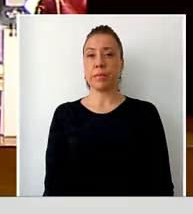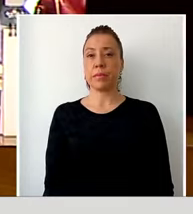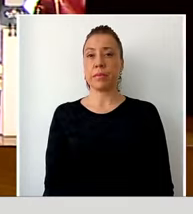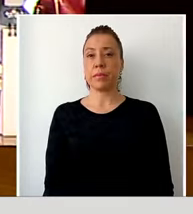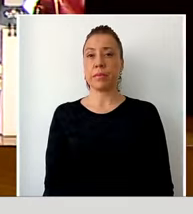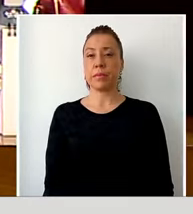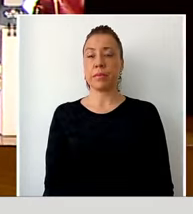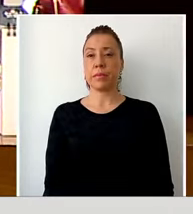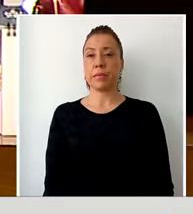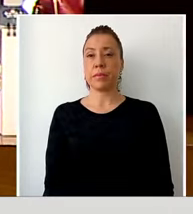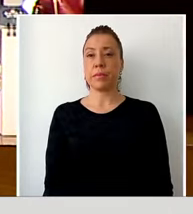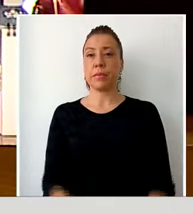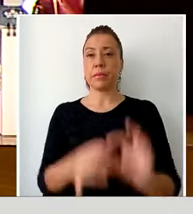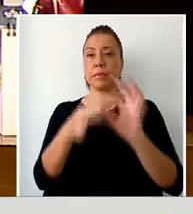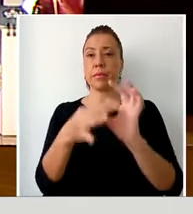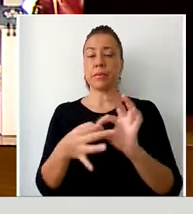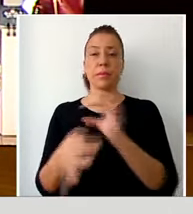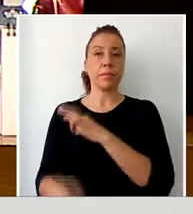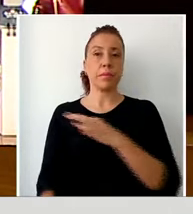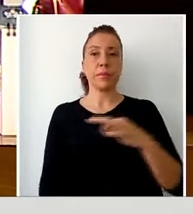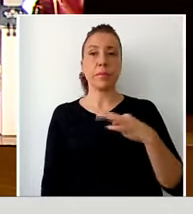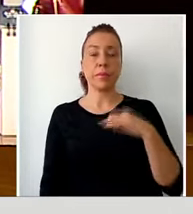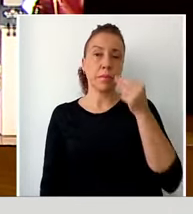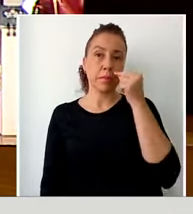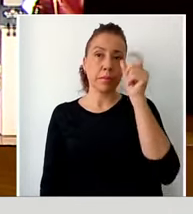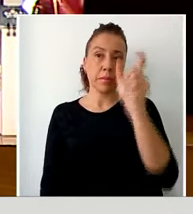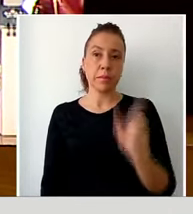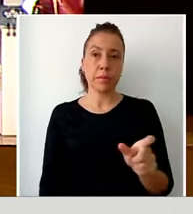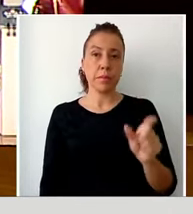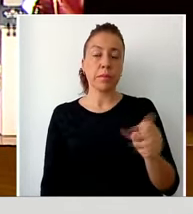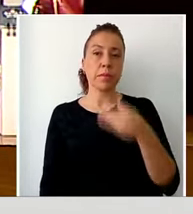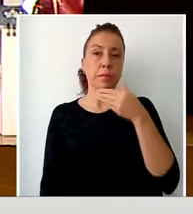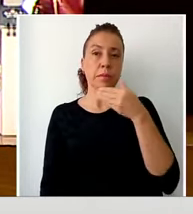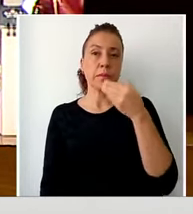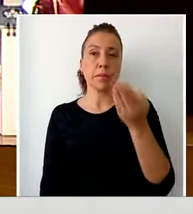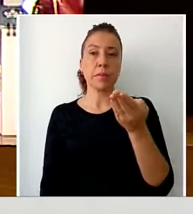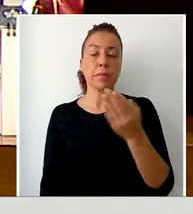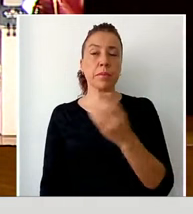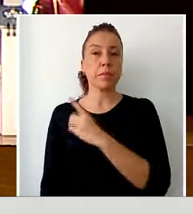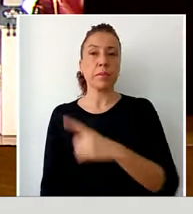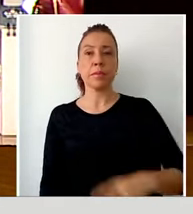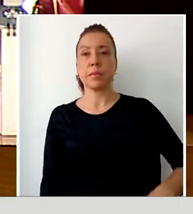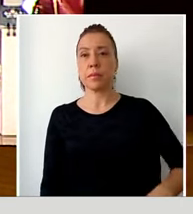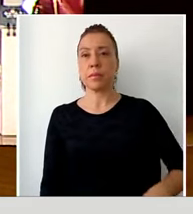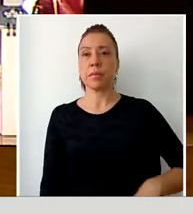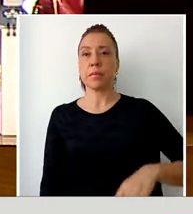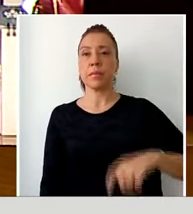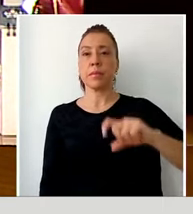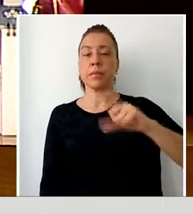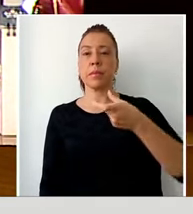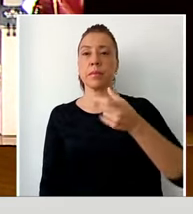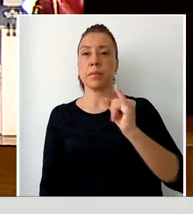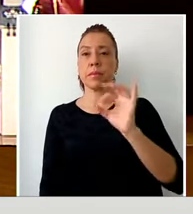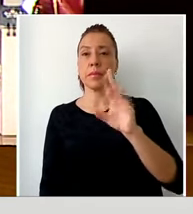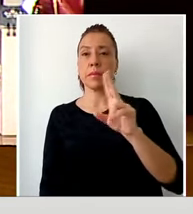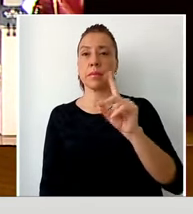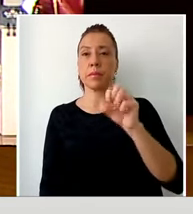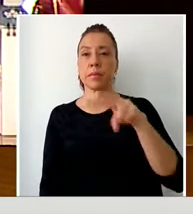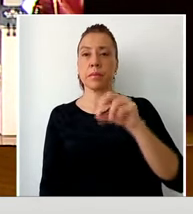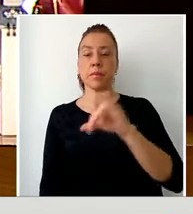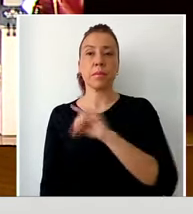Muchas gracias ministro Le ofrezco la palabra al diputado Andrés jordano y luego se prepara la diputada